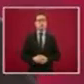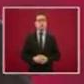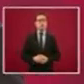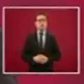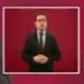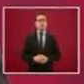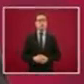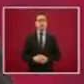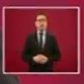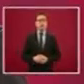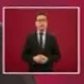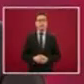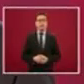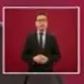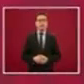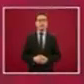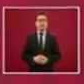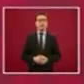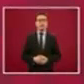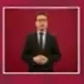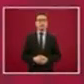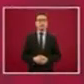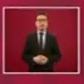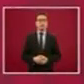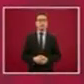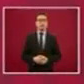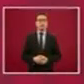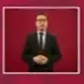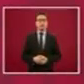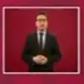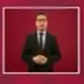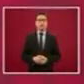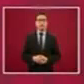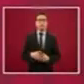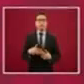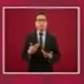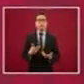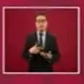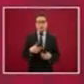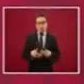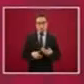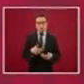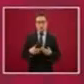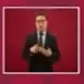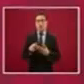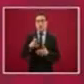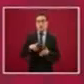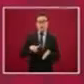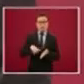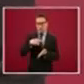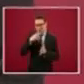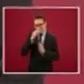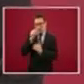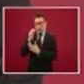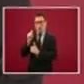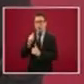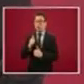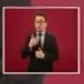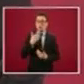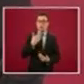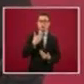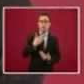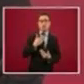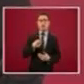el fondo no alcanzaría. El gobierno tendría que aplicar otras medidas de ajuste estructural, y ahí es en donde México corre el